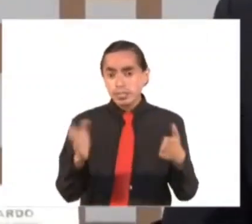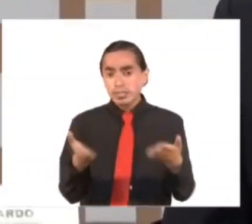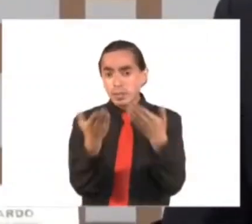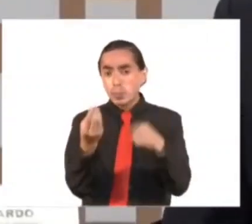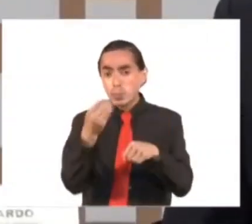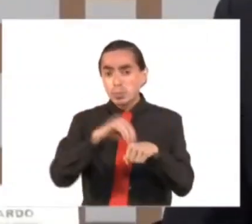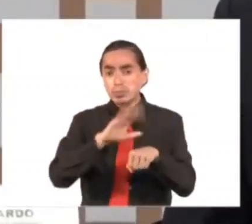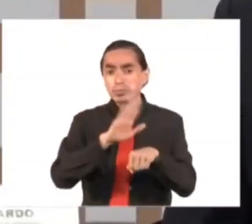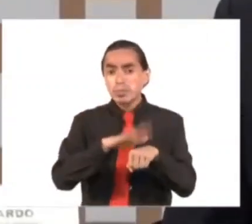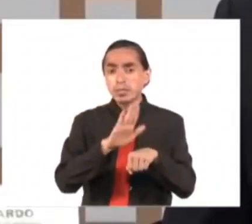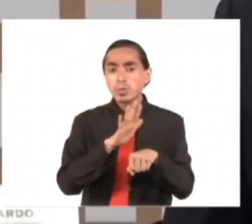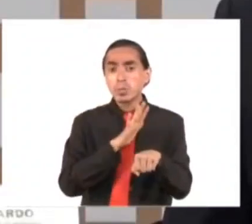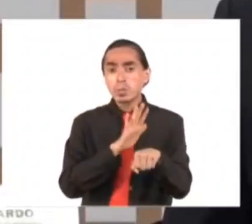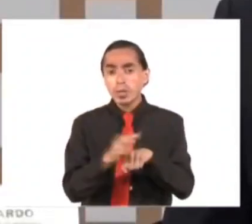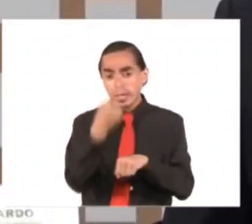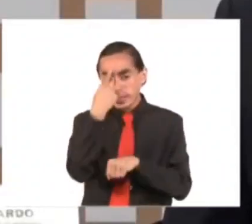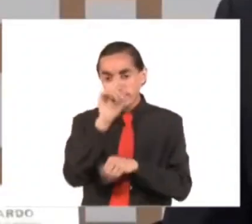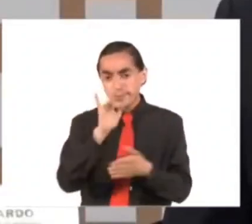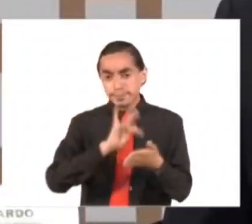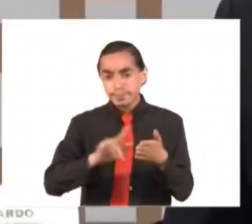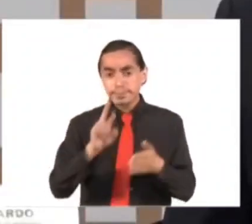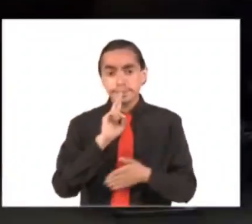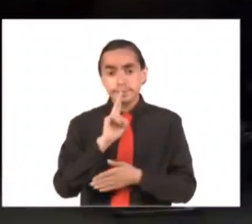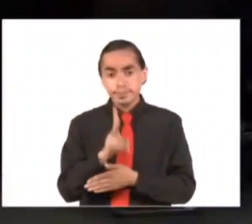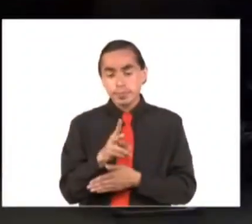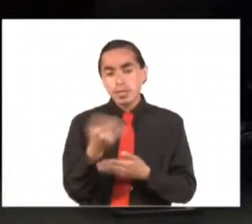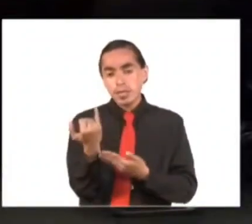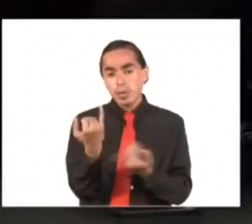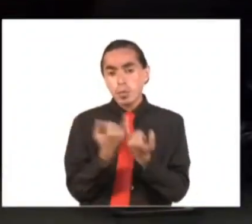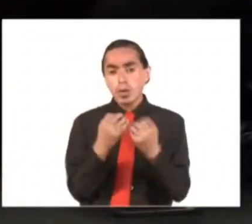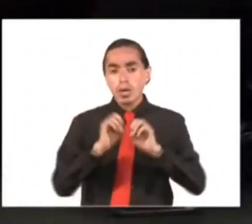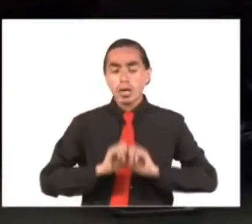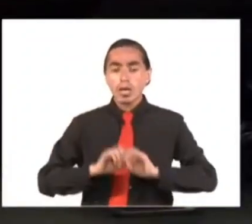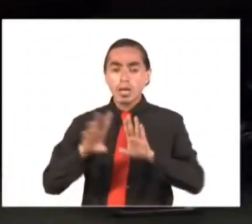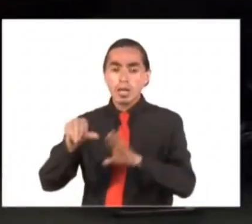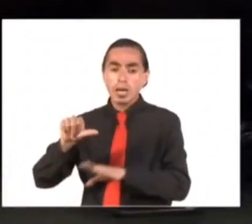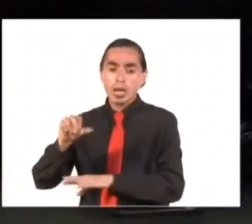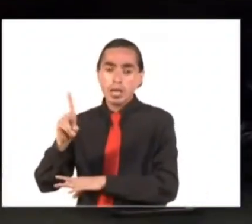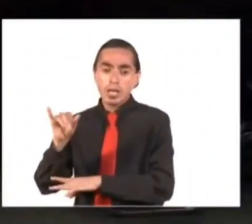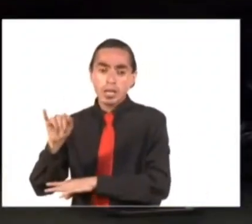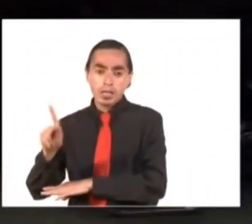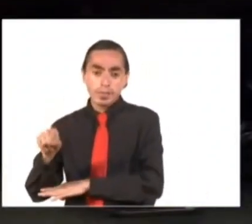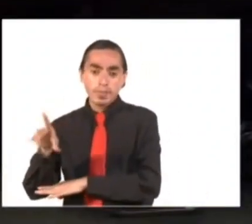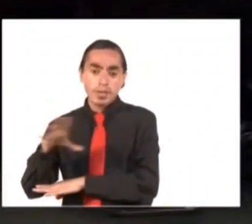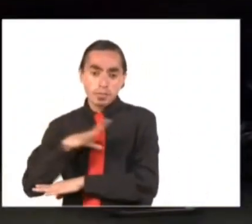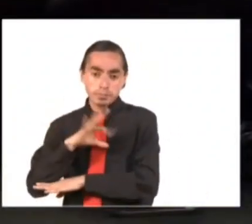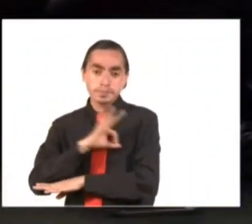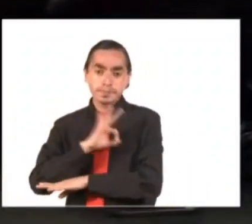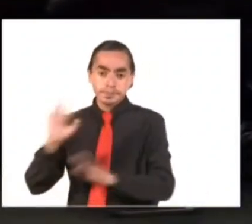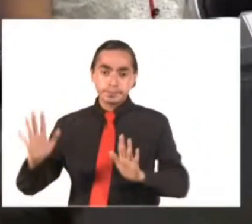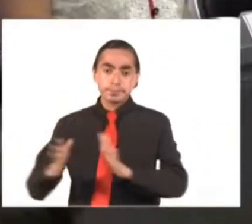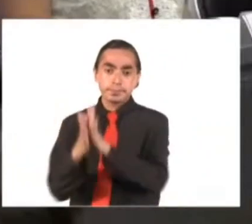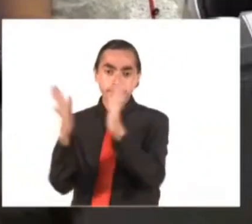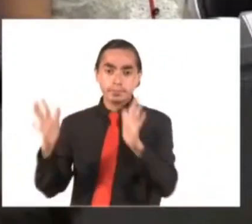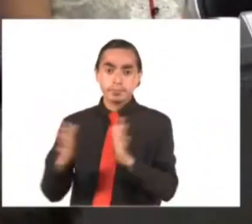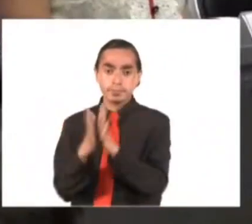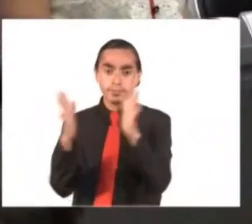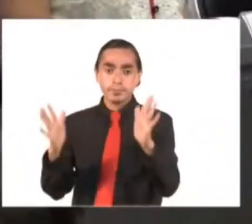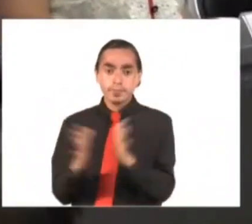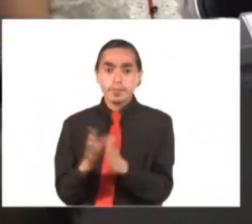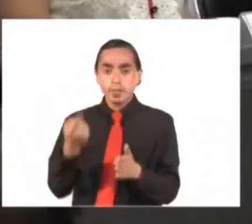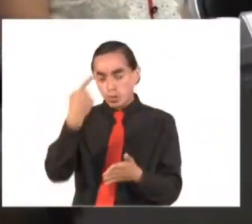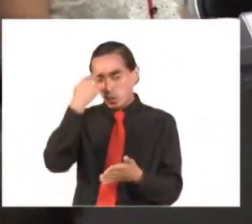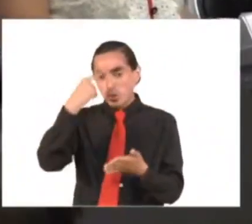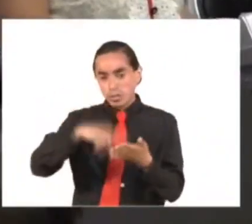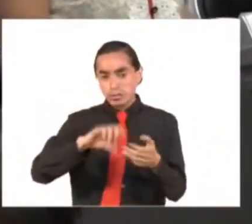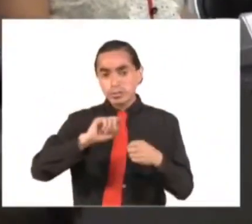pudiéramos tener. Ahí, por supuesto, la Agencia Digital de Innovación Pública pues también participaría y creo que sería